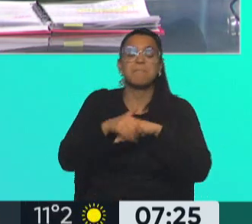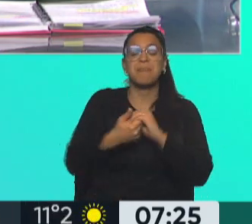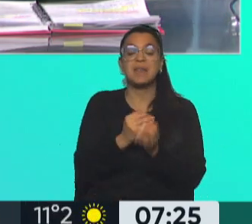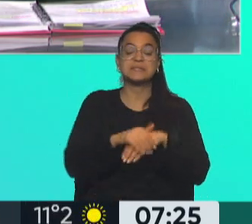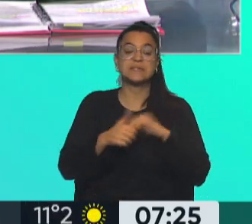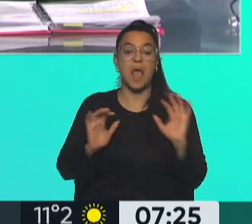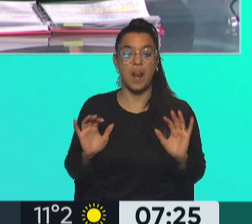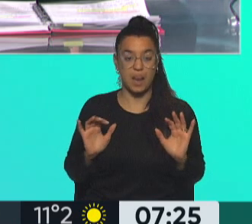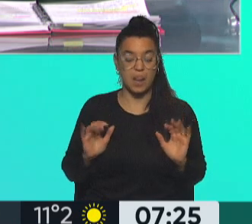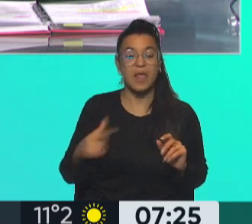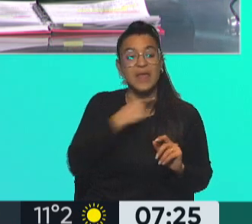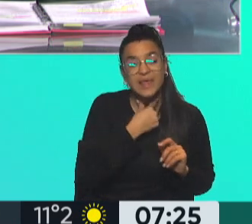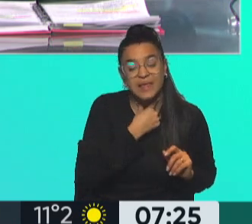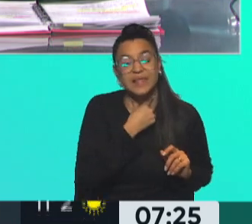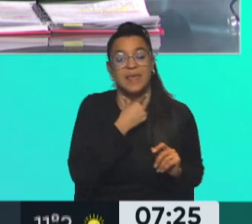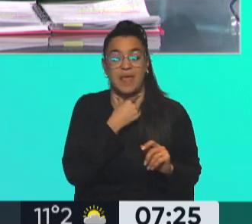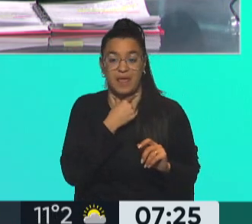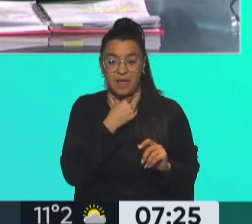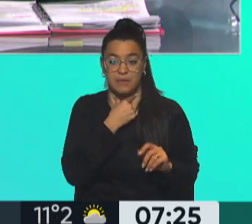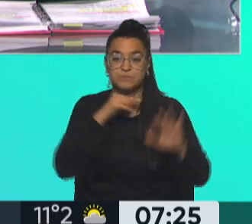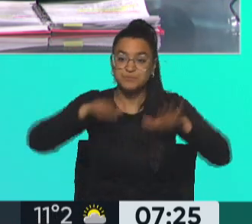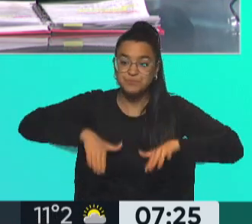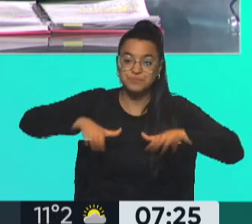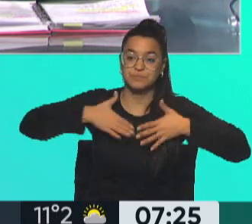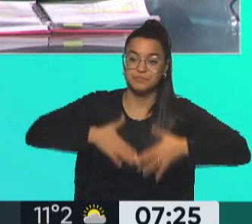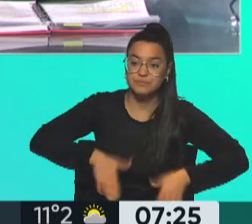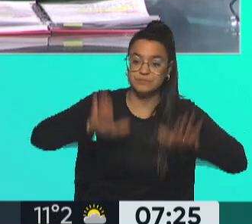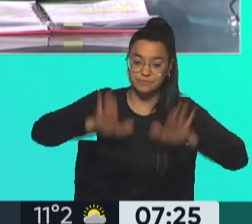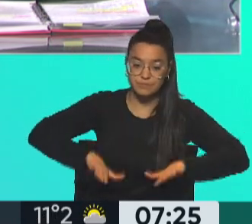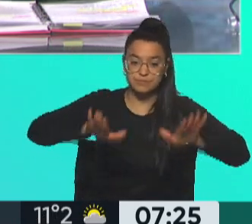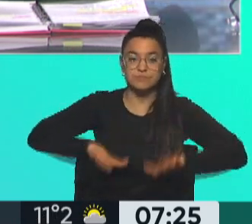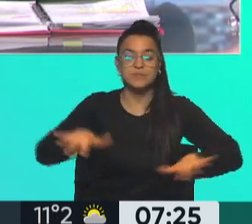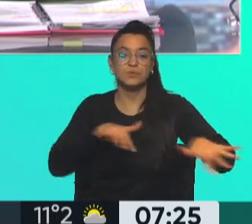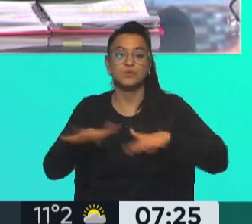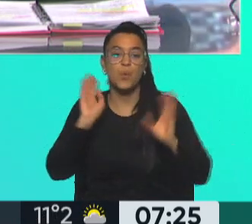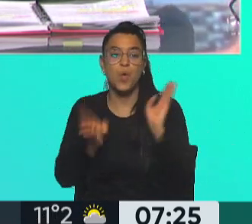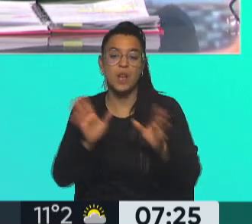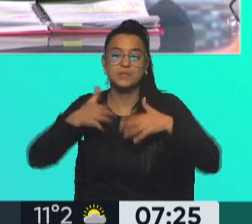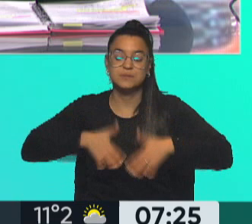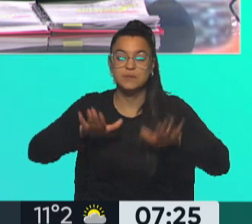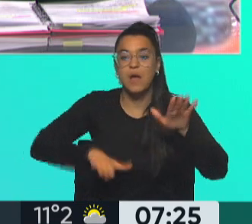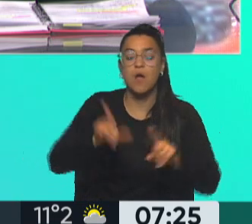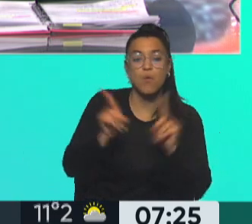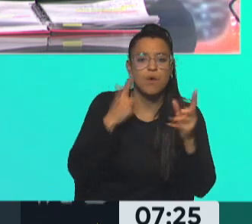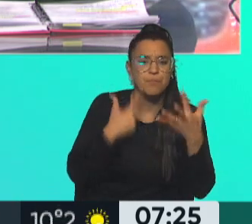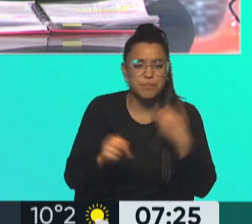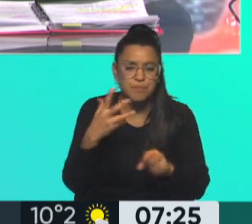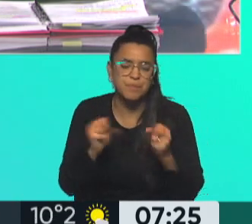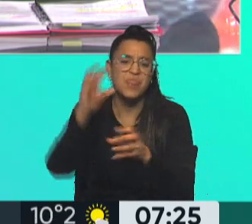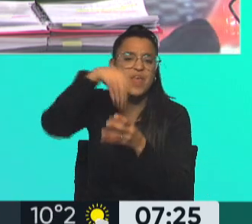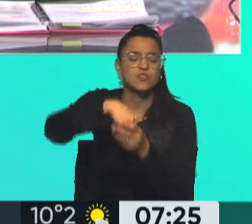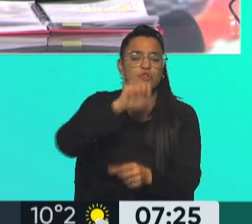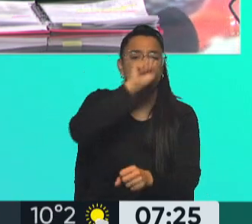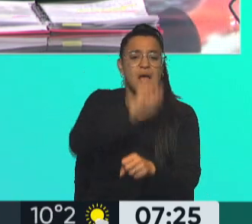está tratando de sofocar los hechos de violencia y en este caso hicieron algunos allanamientos en las cárceles